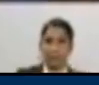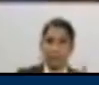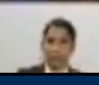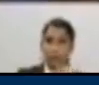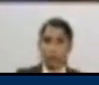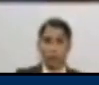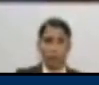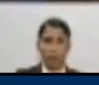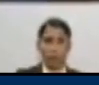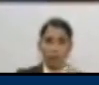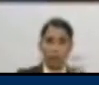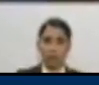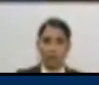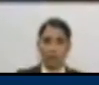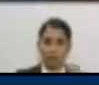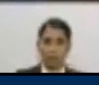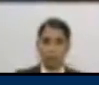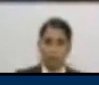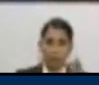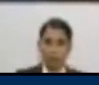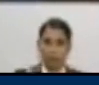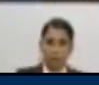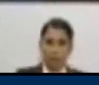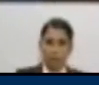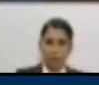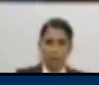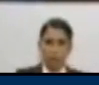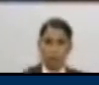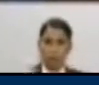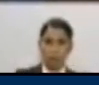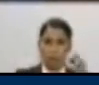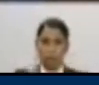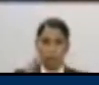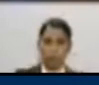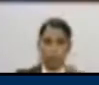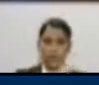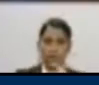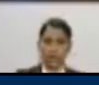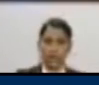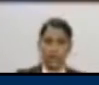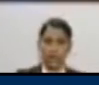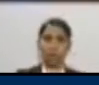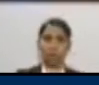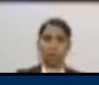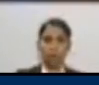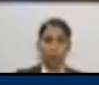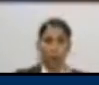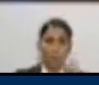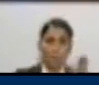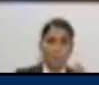la revolución sigue avanzando, entonces lo único que tiene que hacer uno es identificar el eje y las ambiciones de ese eje en el momento y su